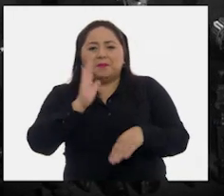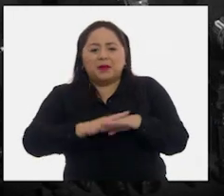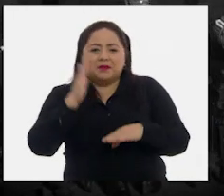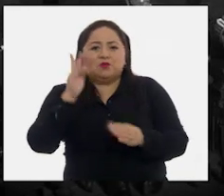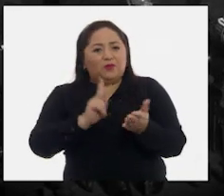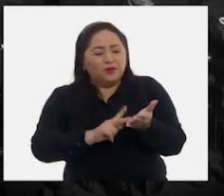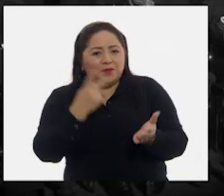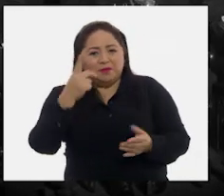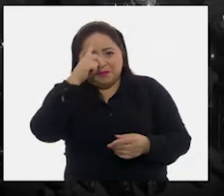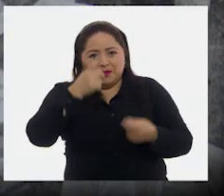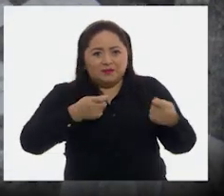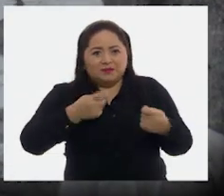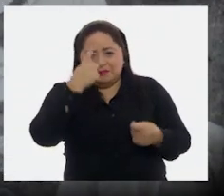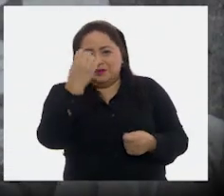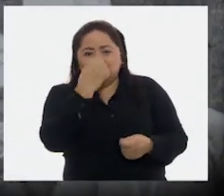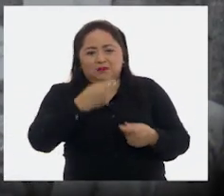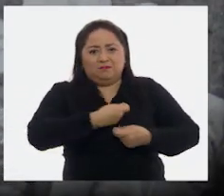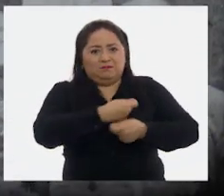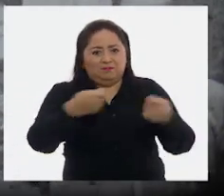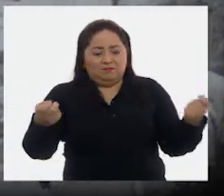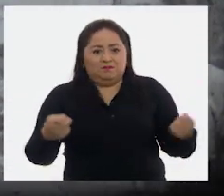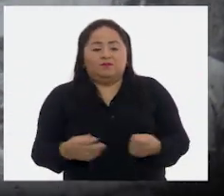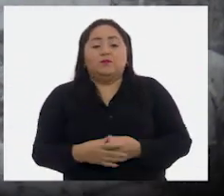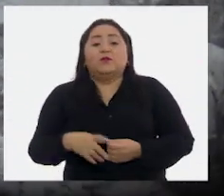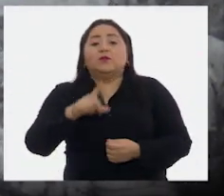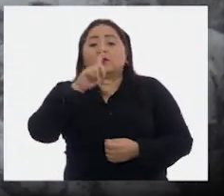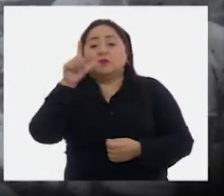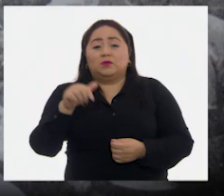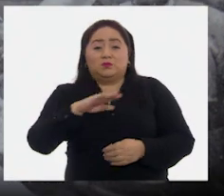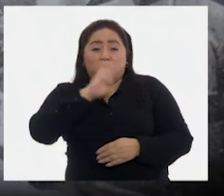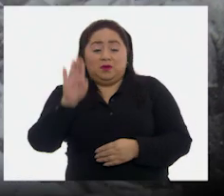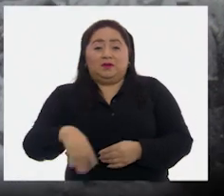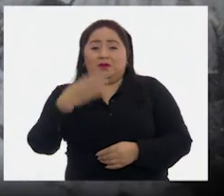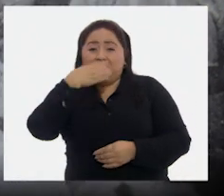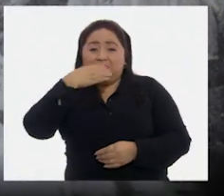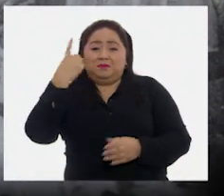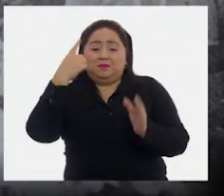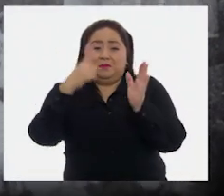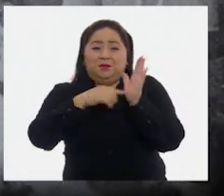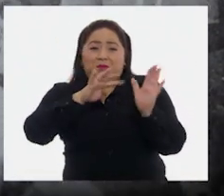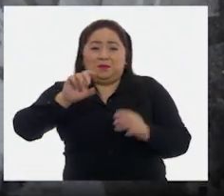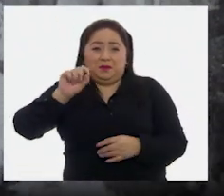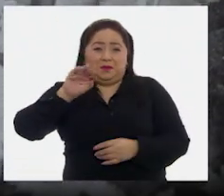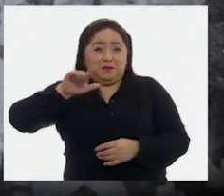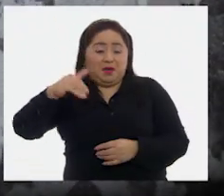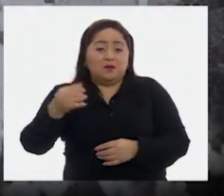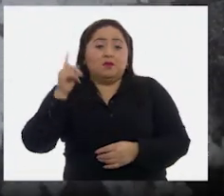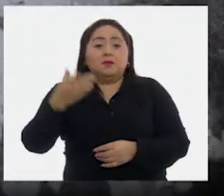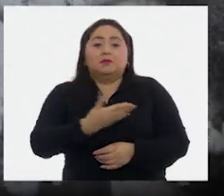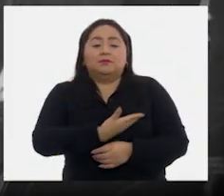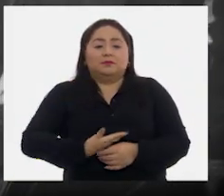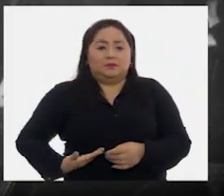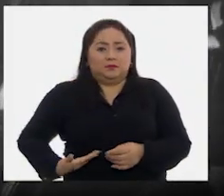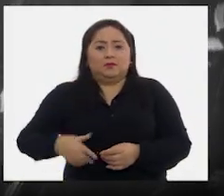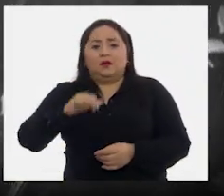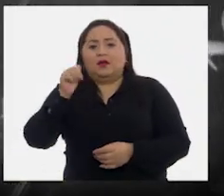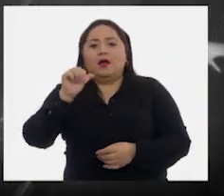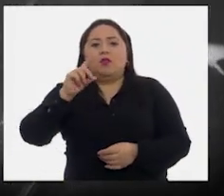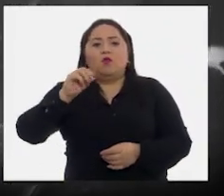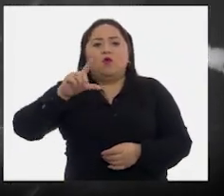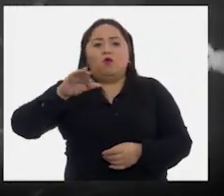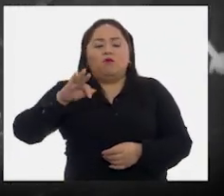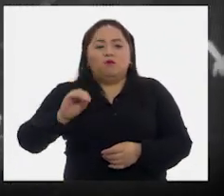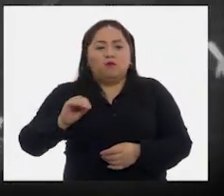nueva cuenta el control de la educación. Tras la muerte de Carranza en mayo de 1920, el presidente interino Adolfo de la